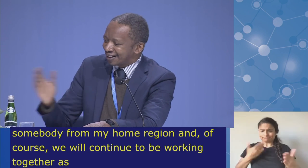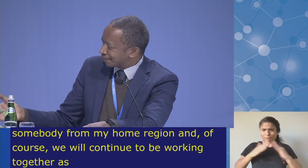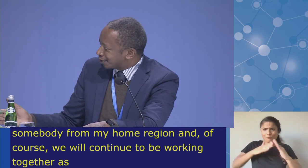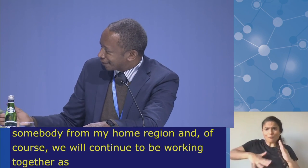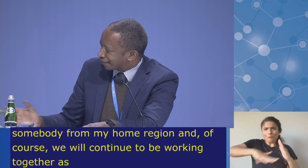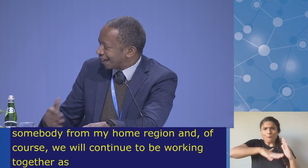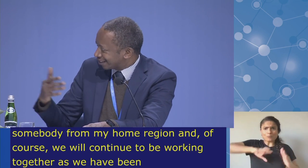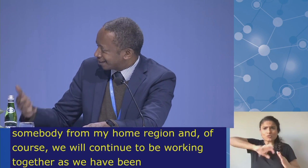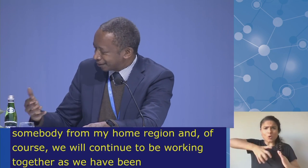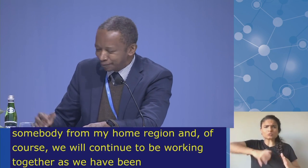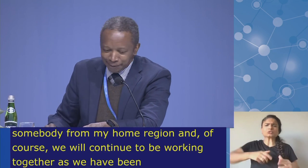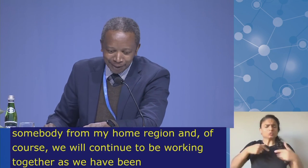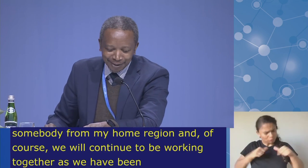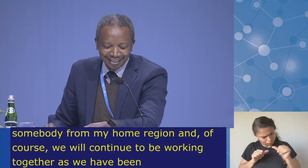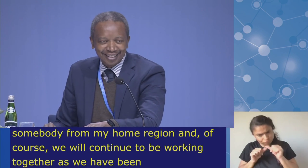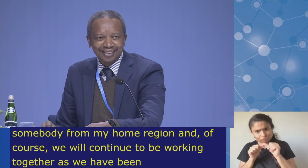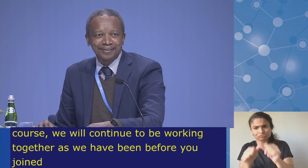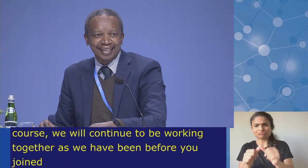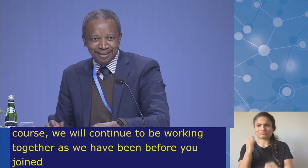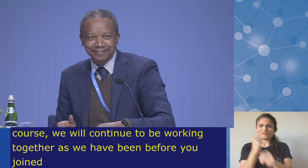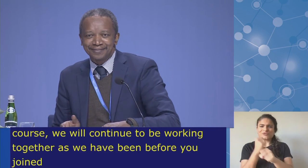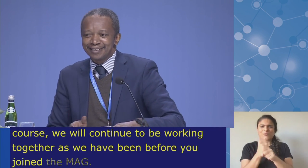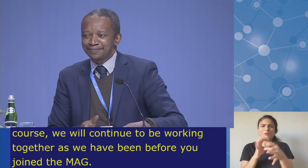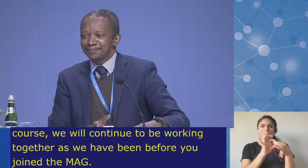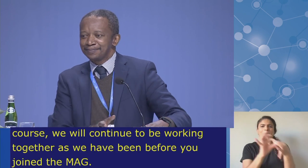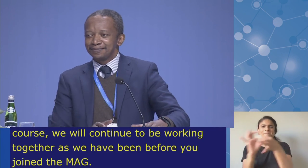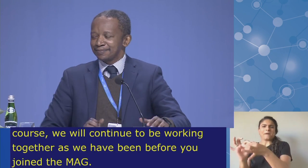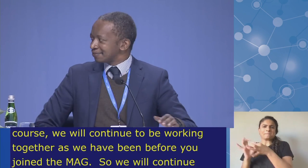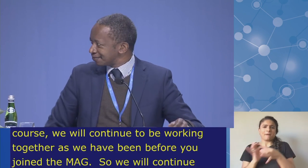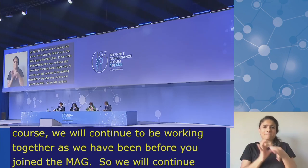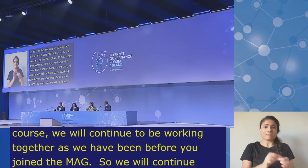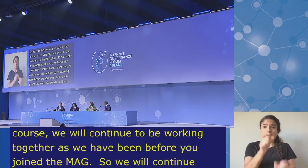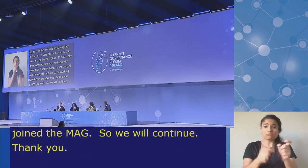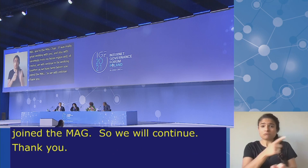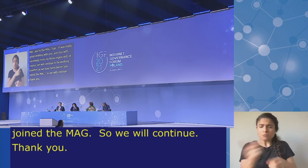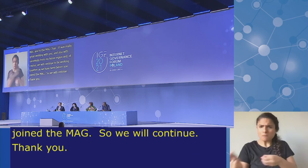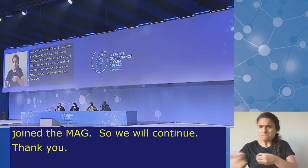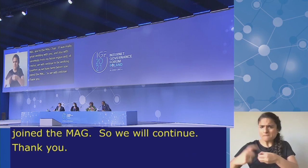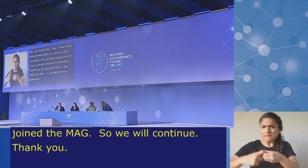contigo. Seguiremos en contacto, seguiremos trabajando. Aquí nada cambia.